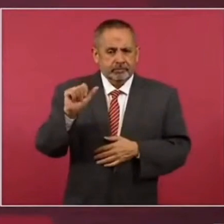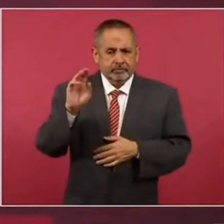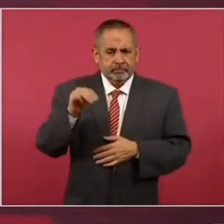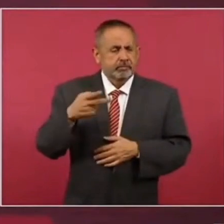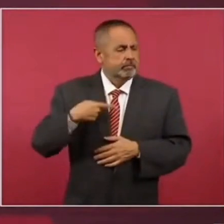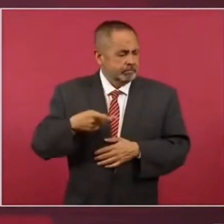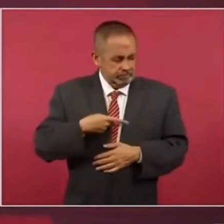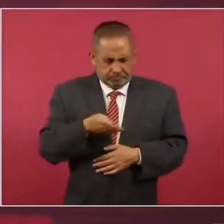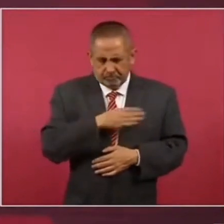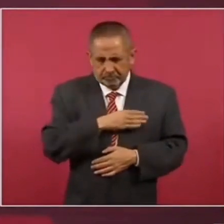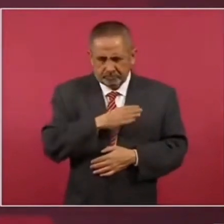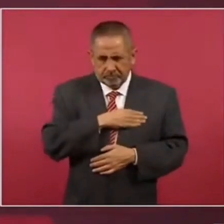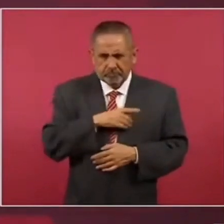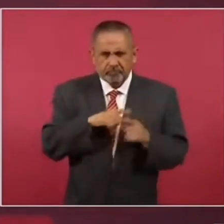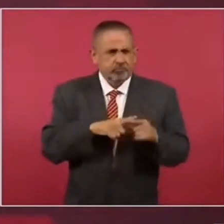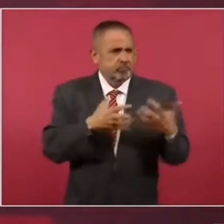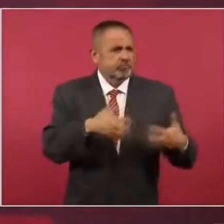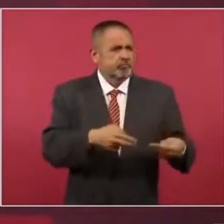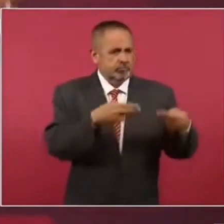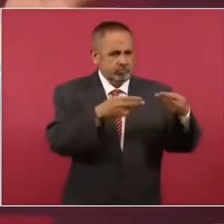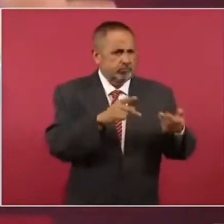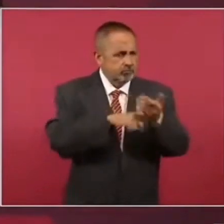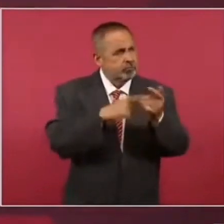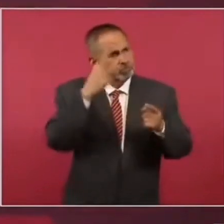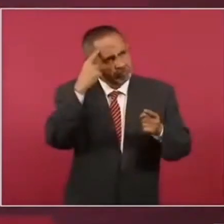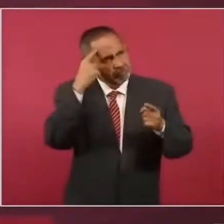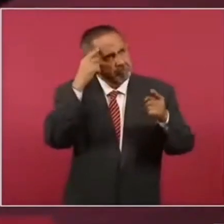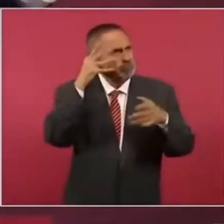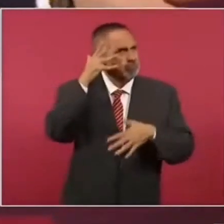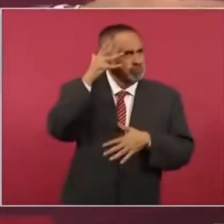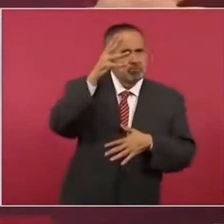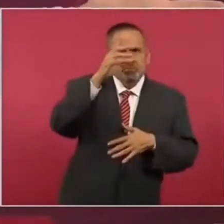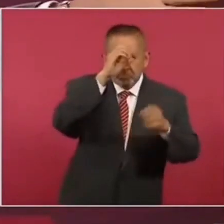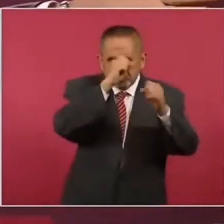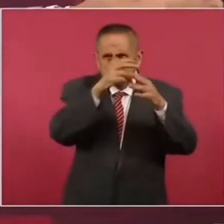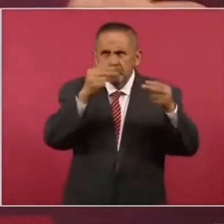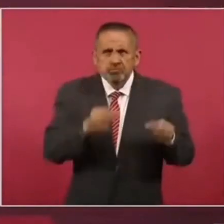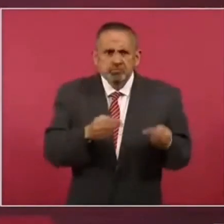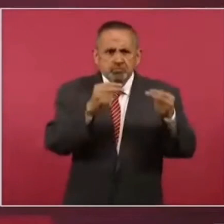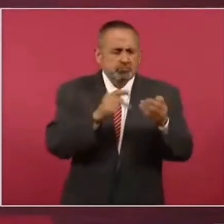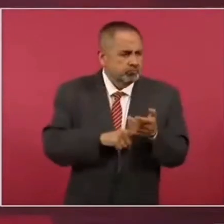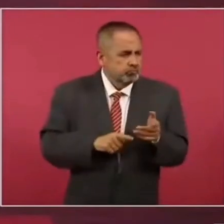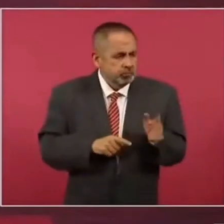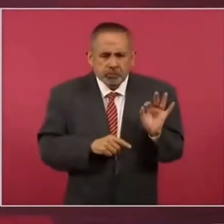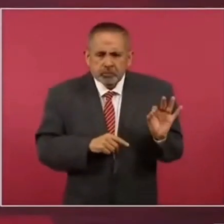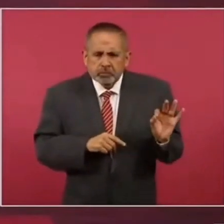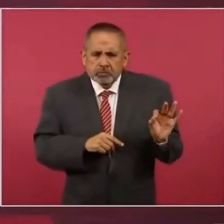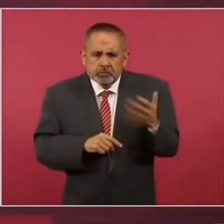buena del sector empresarial con esa concepción,